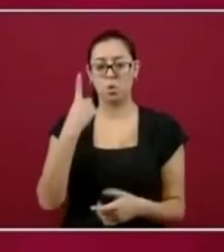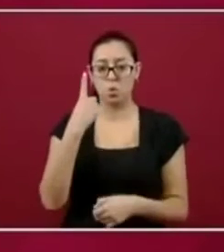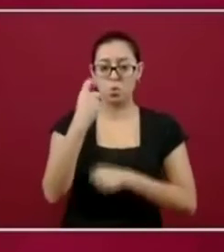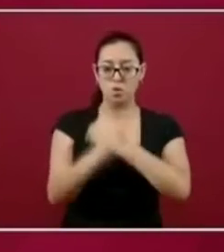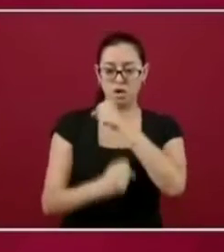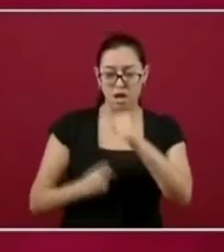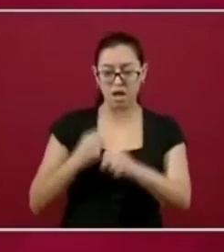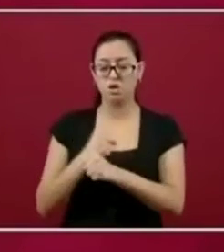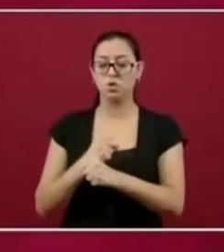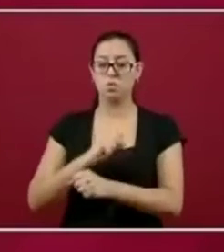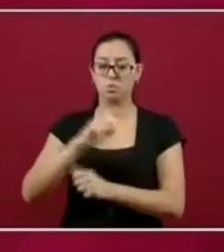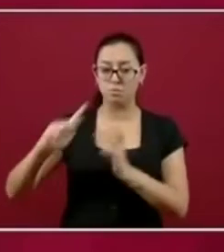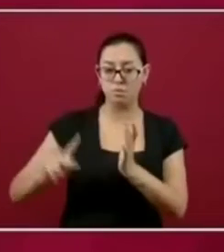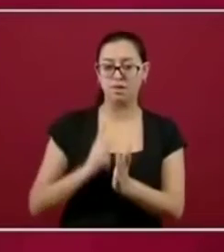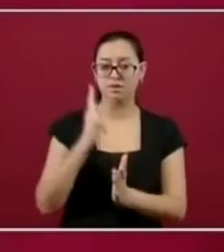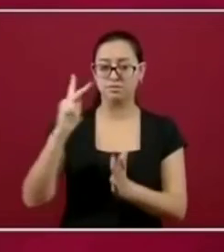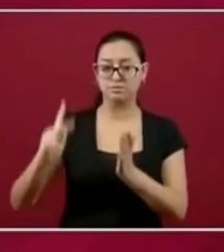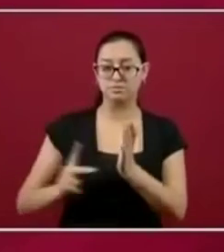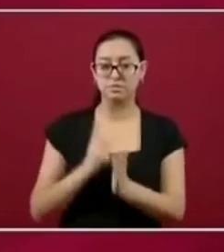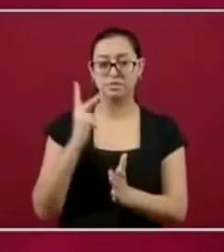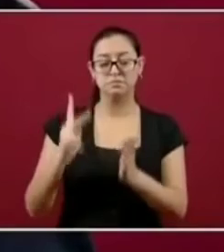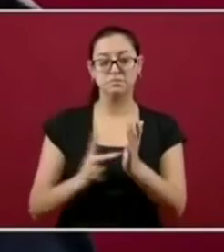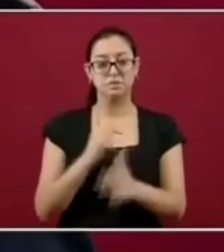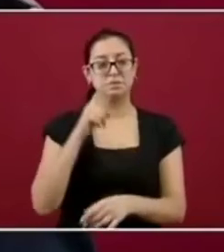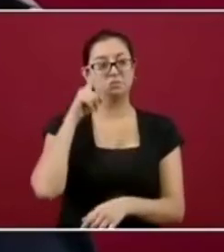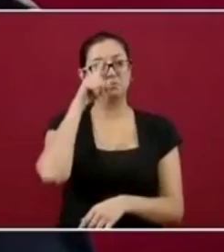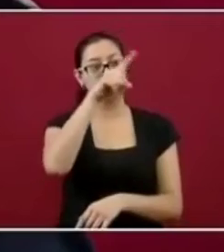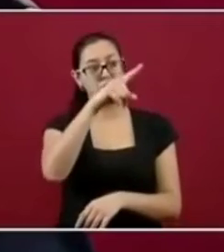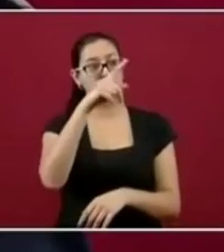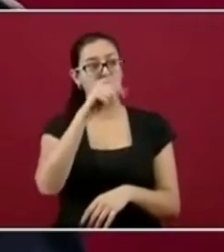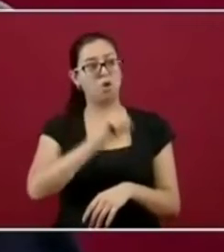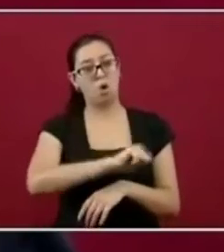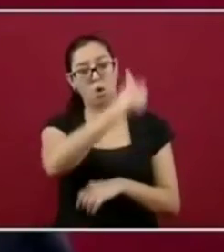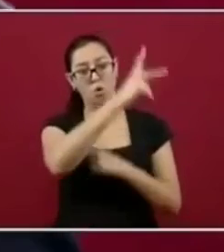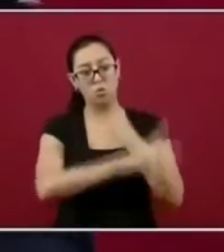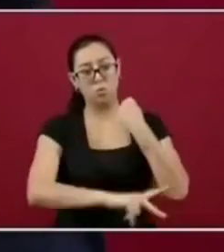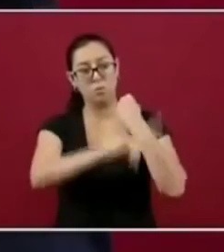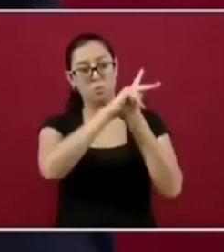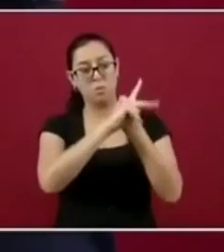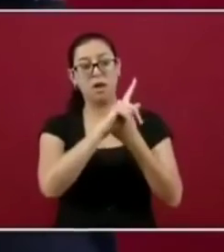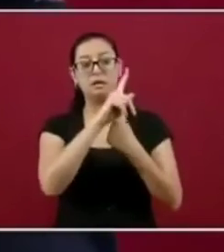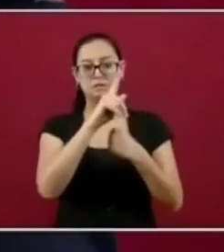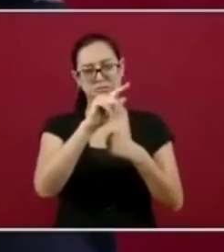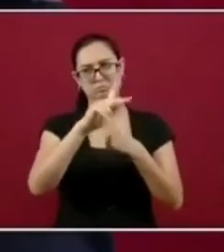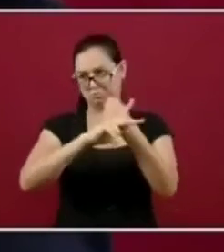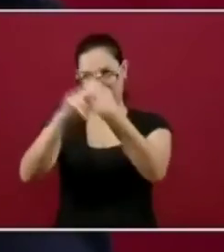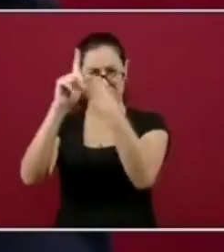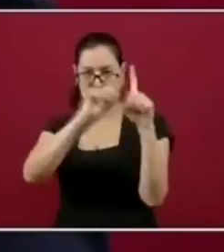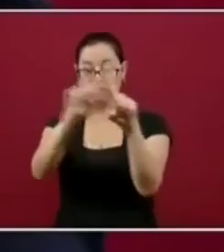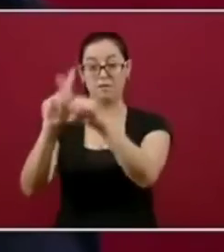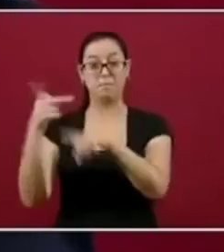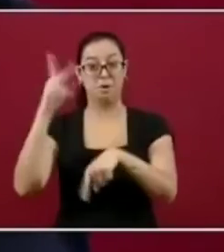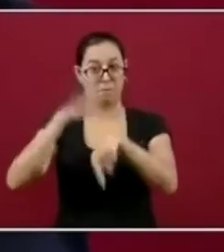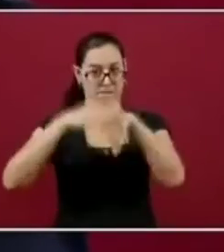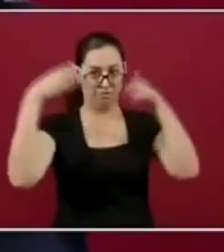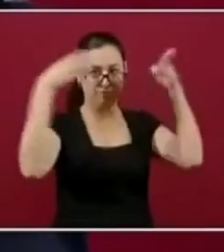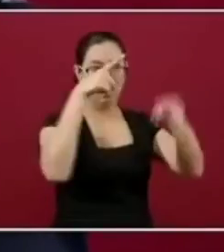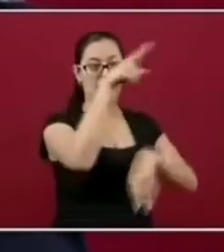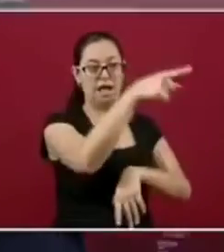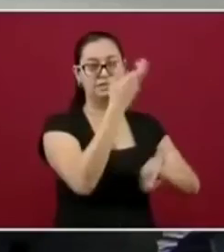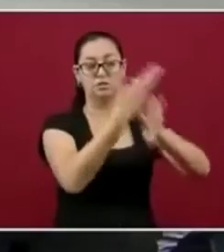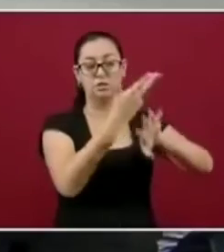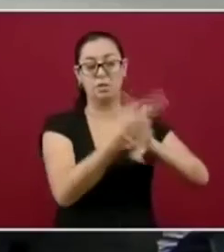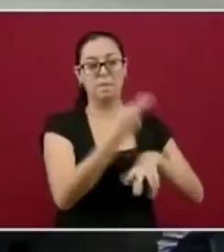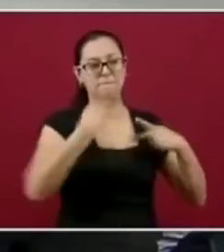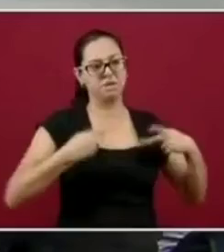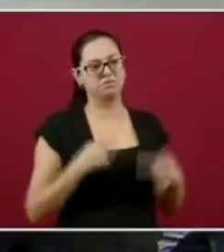anualmente a las y los mexicanos más destacados en el exterior, especialmente en Estados Unidos, y ese reconocimiento